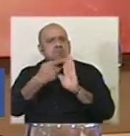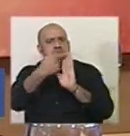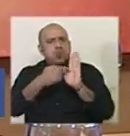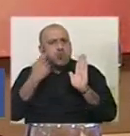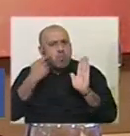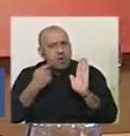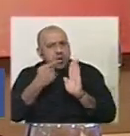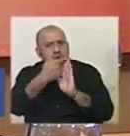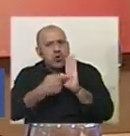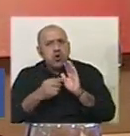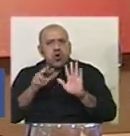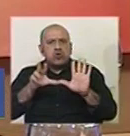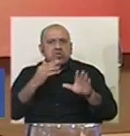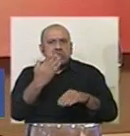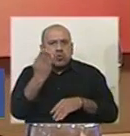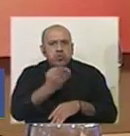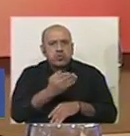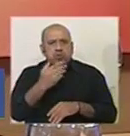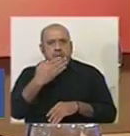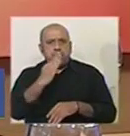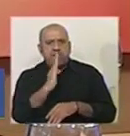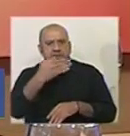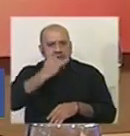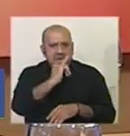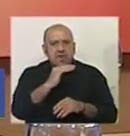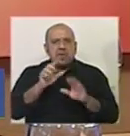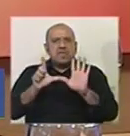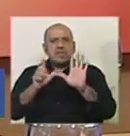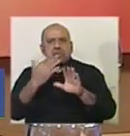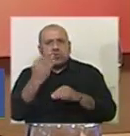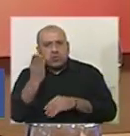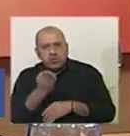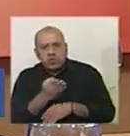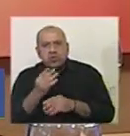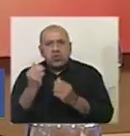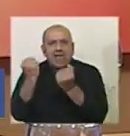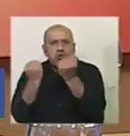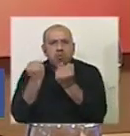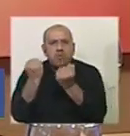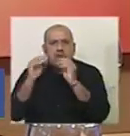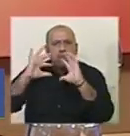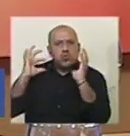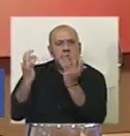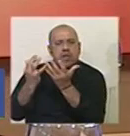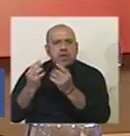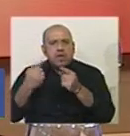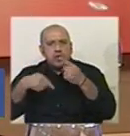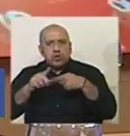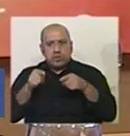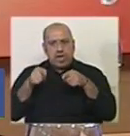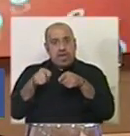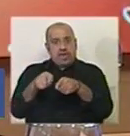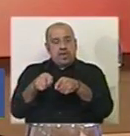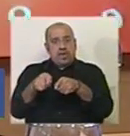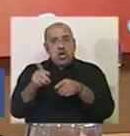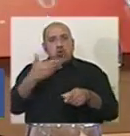¿no? 85% del PBI, 75% del comercio internacional. Entonces uno dice, bueno, se reunieron los